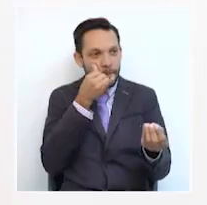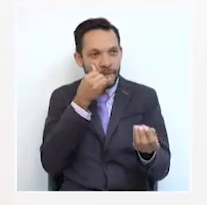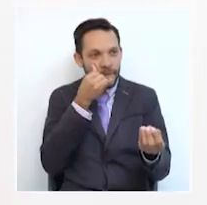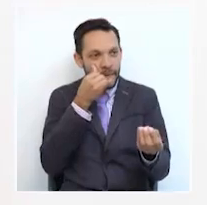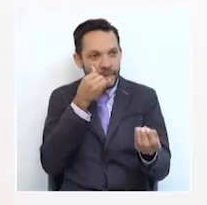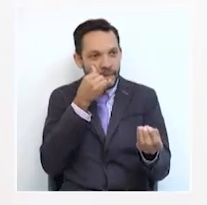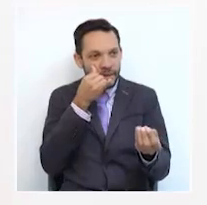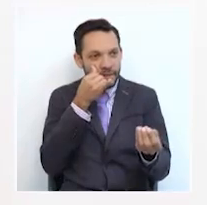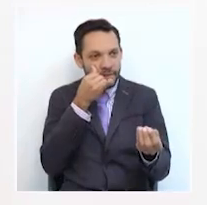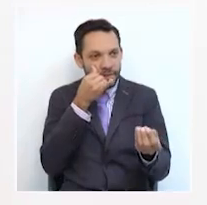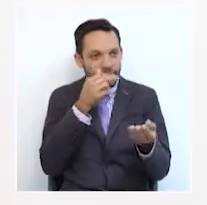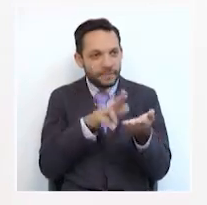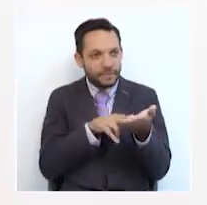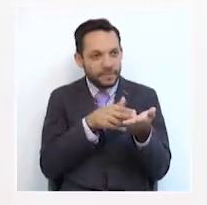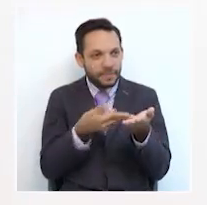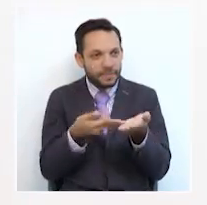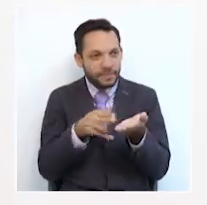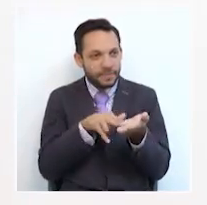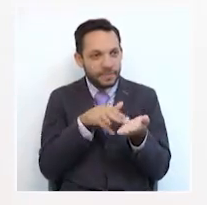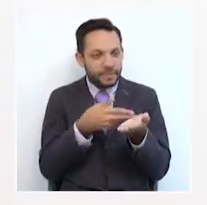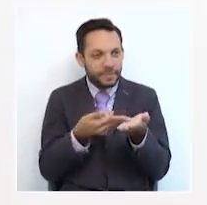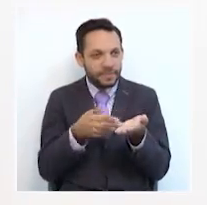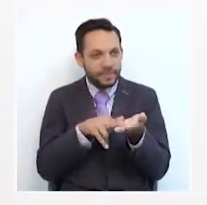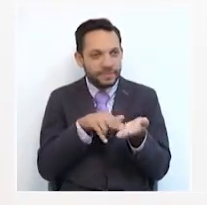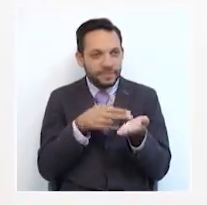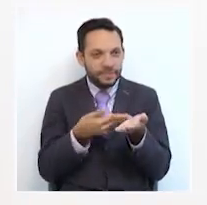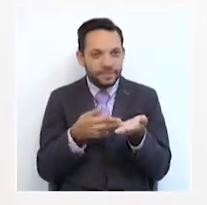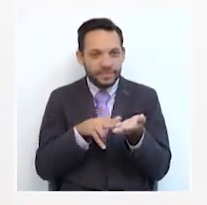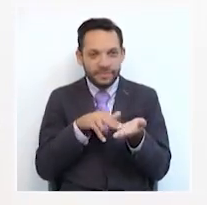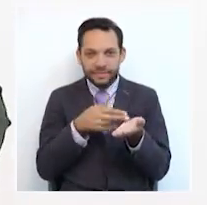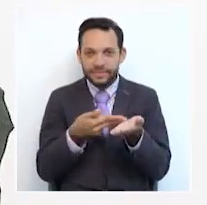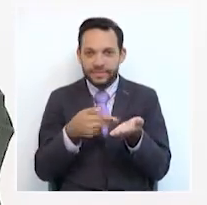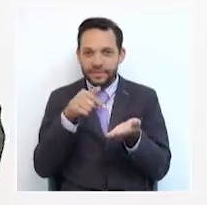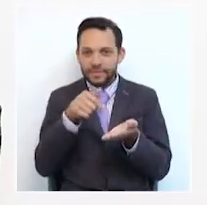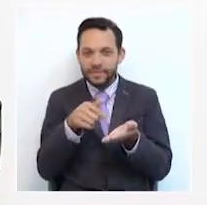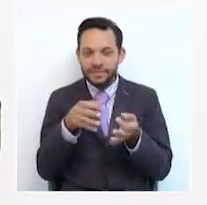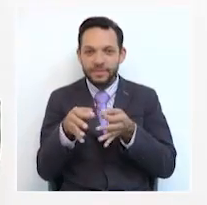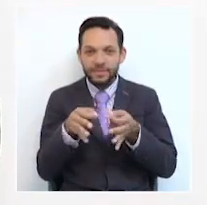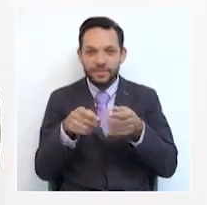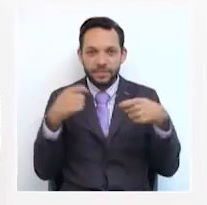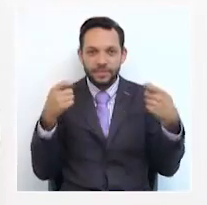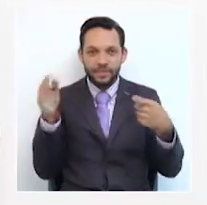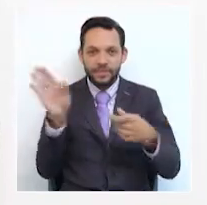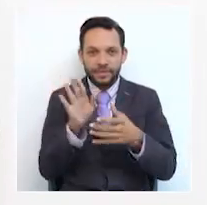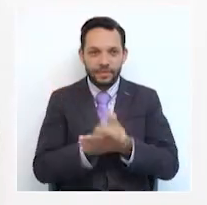de las margarinas algo que todos casi todos utilizamos en la cocina